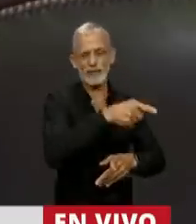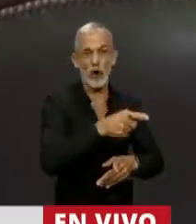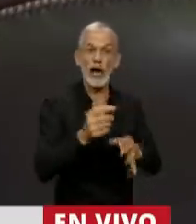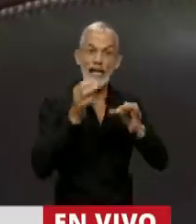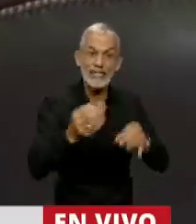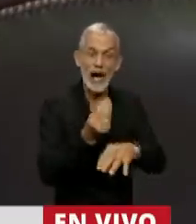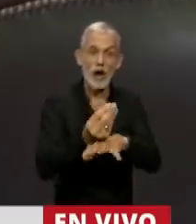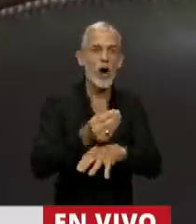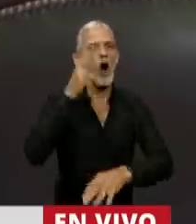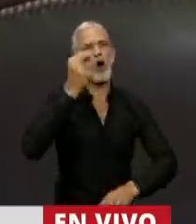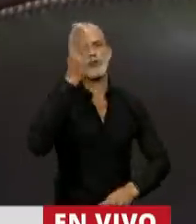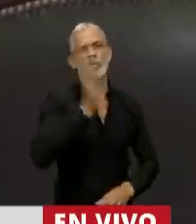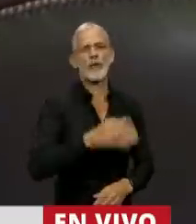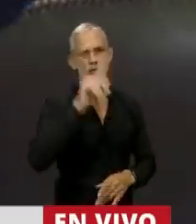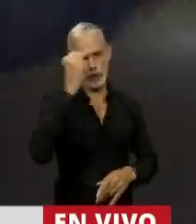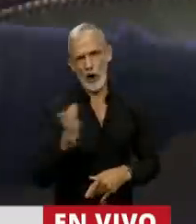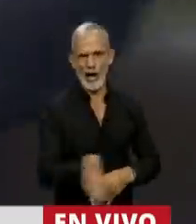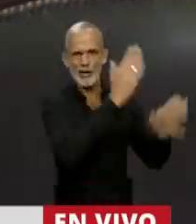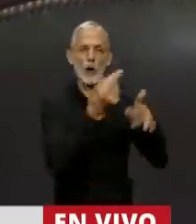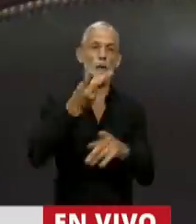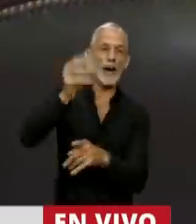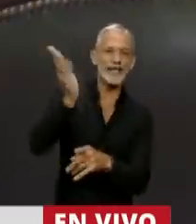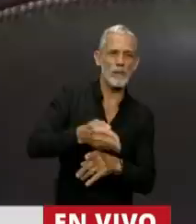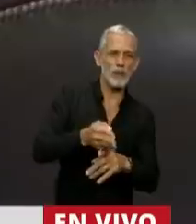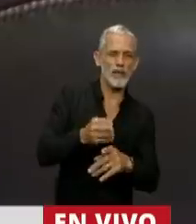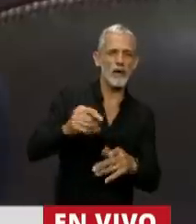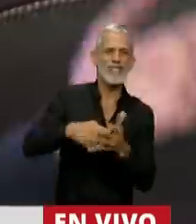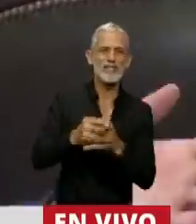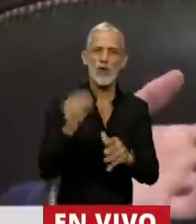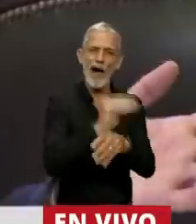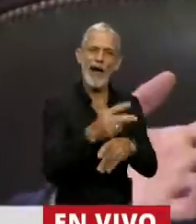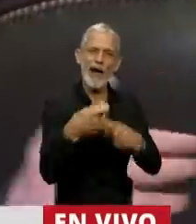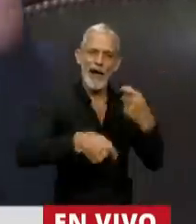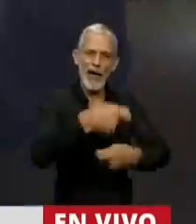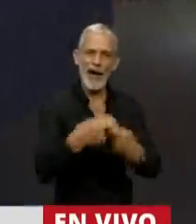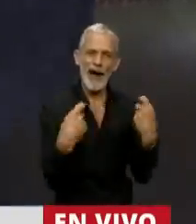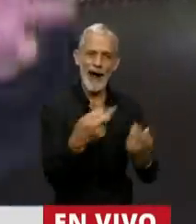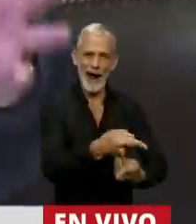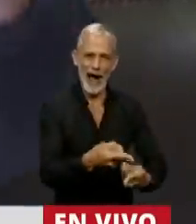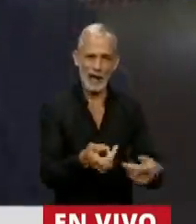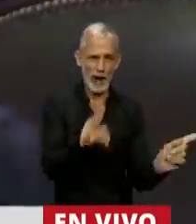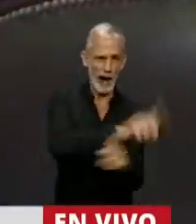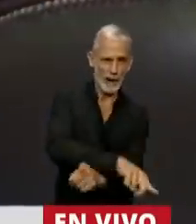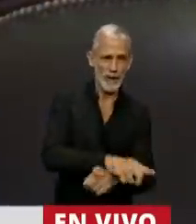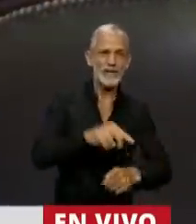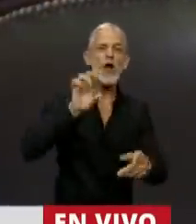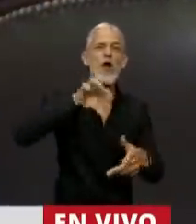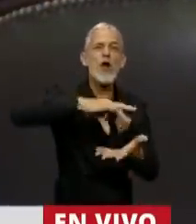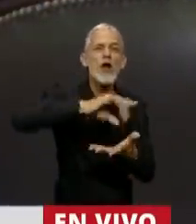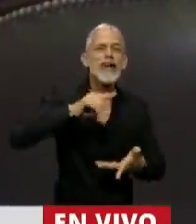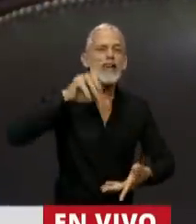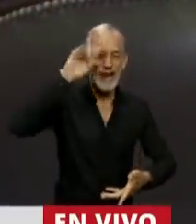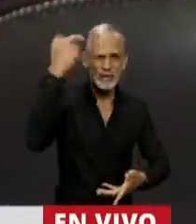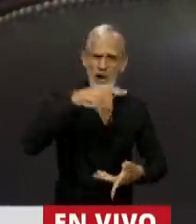Garrahan? 80% para la nación, 20% para la ciudad. ¿Qué más quieren? ¿Se llevaron la Lotería Nacional también?